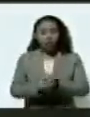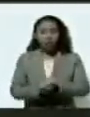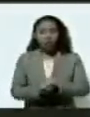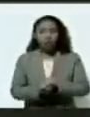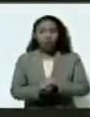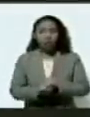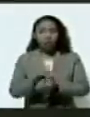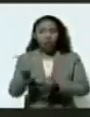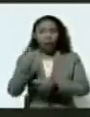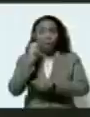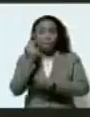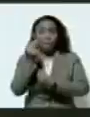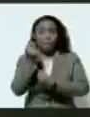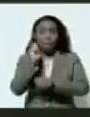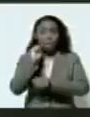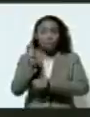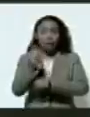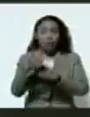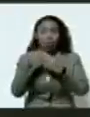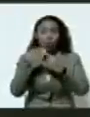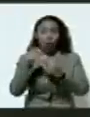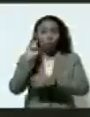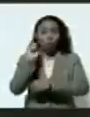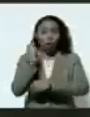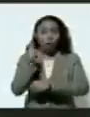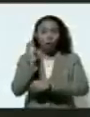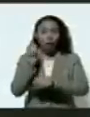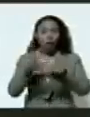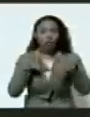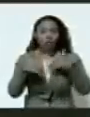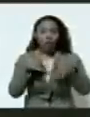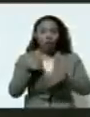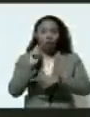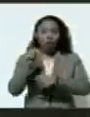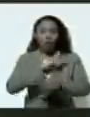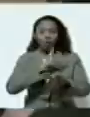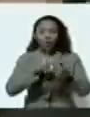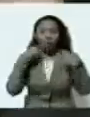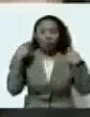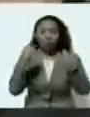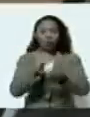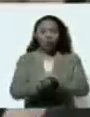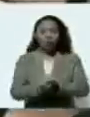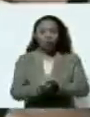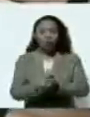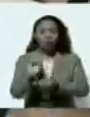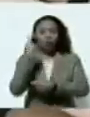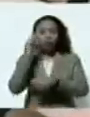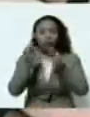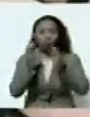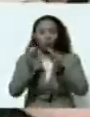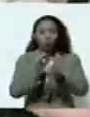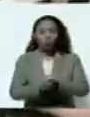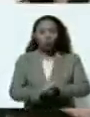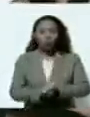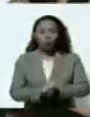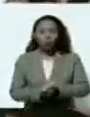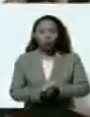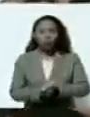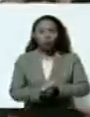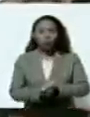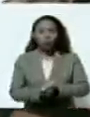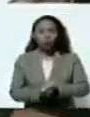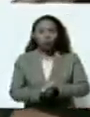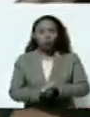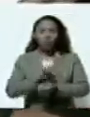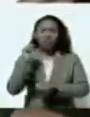Era plata, dólares, para las actividades terroristas de Voluntad Popular y de Primera Justicia.